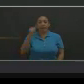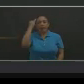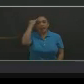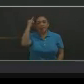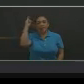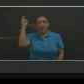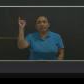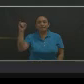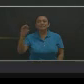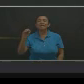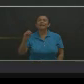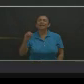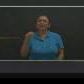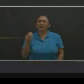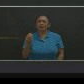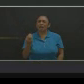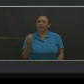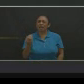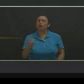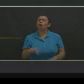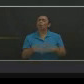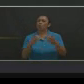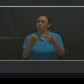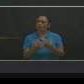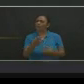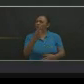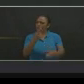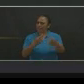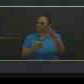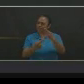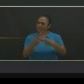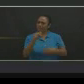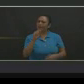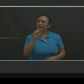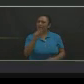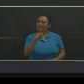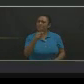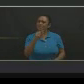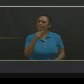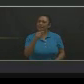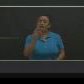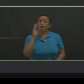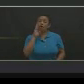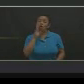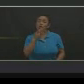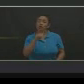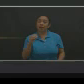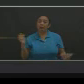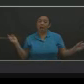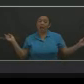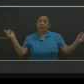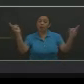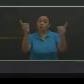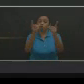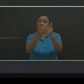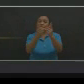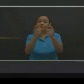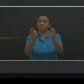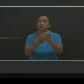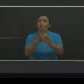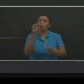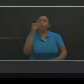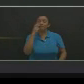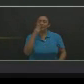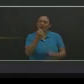Imagínese que, ¿cómo regresaría ese pródigo a encontrarse con un padre amoroso,